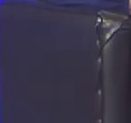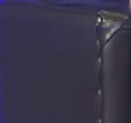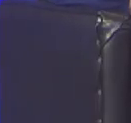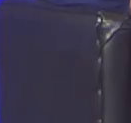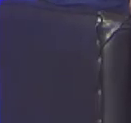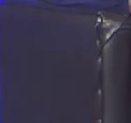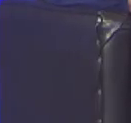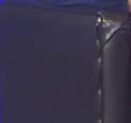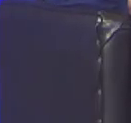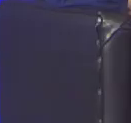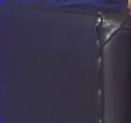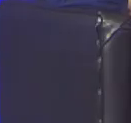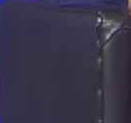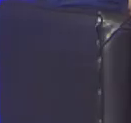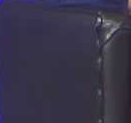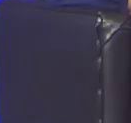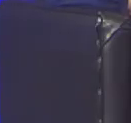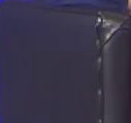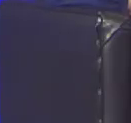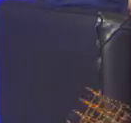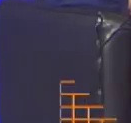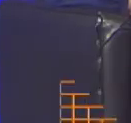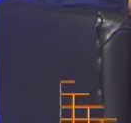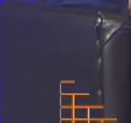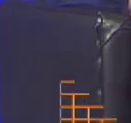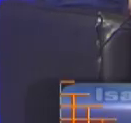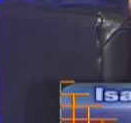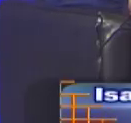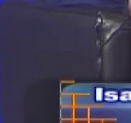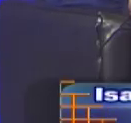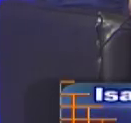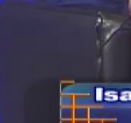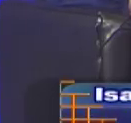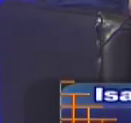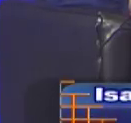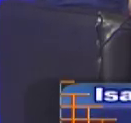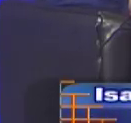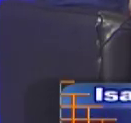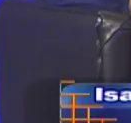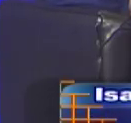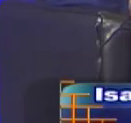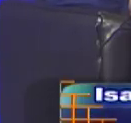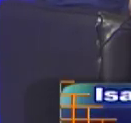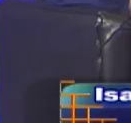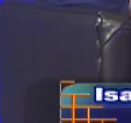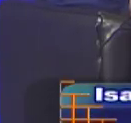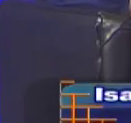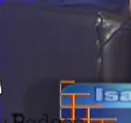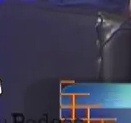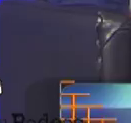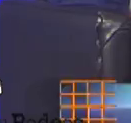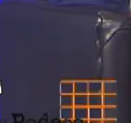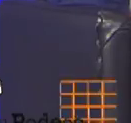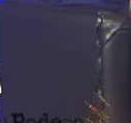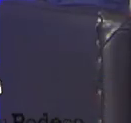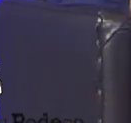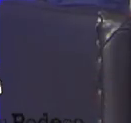noche y nos iba a acompañar la presidenta ejecutiva de la Junta de Protección Social, la señora